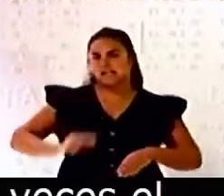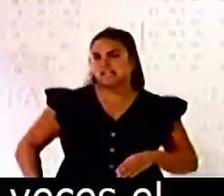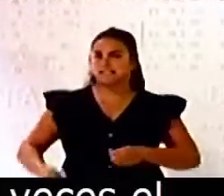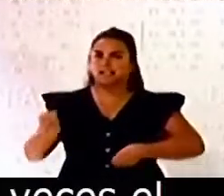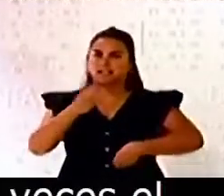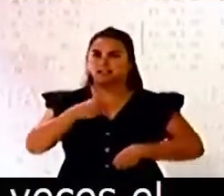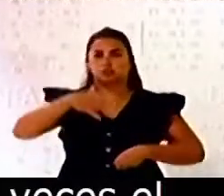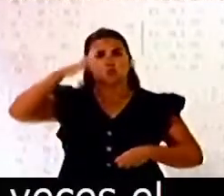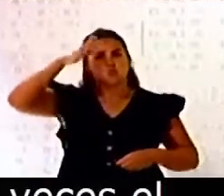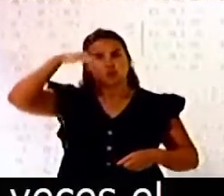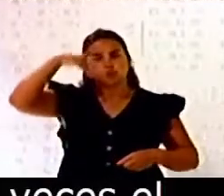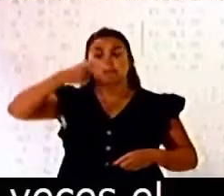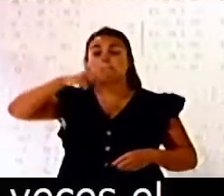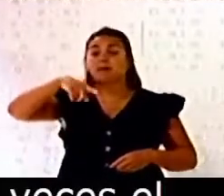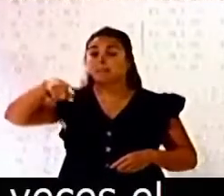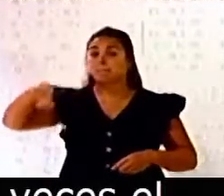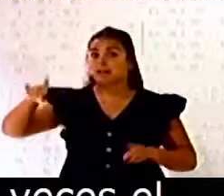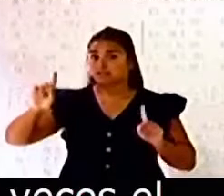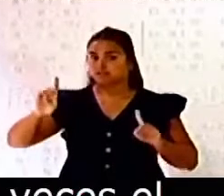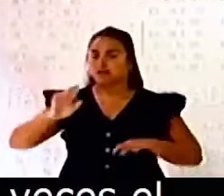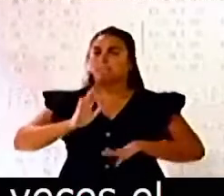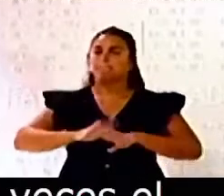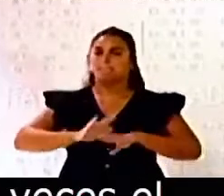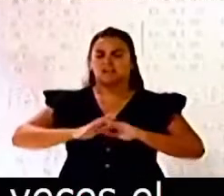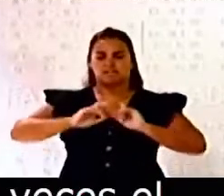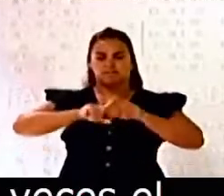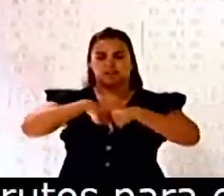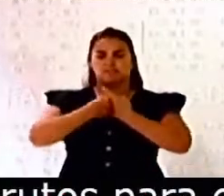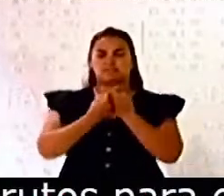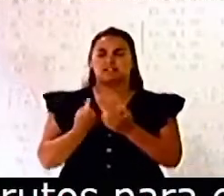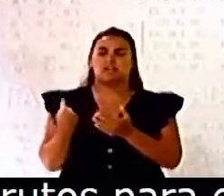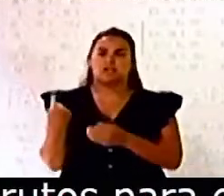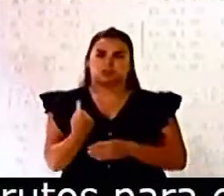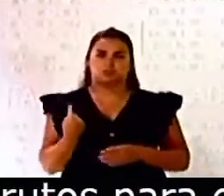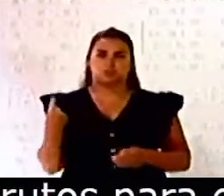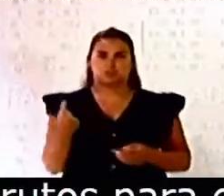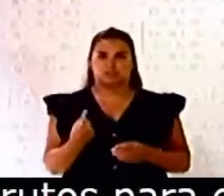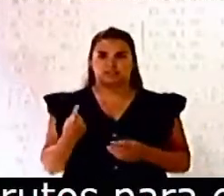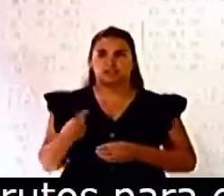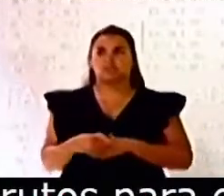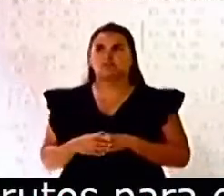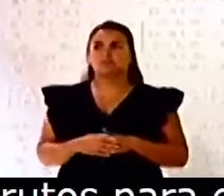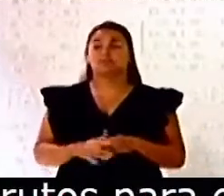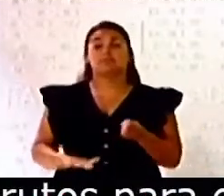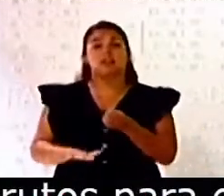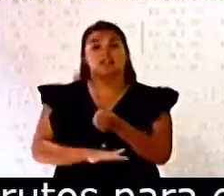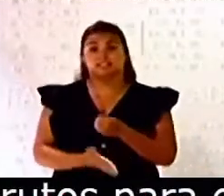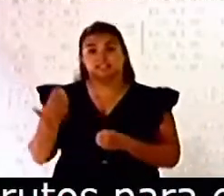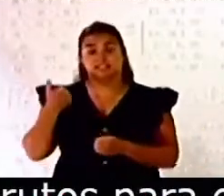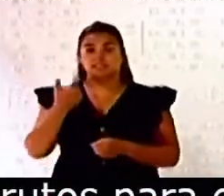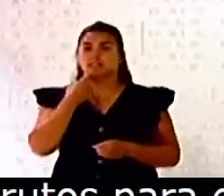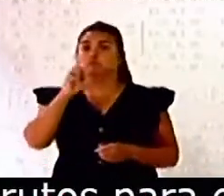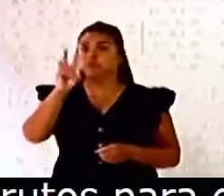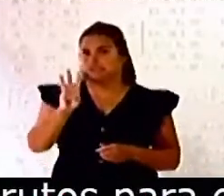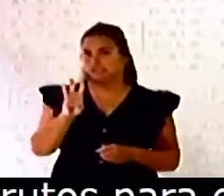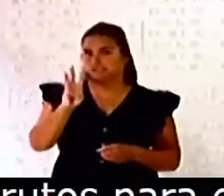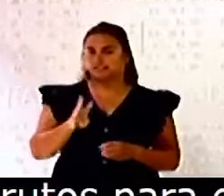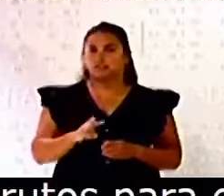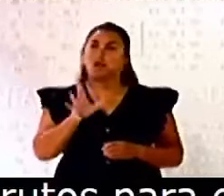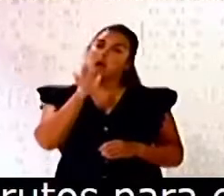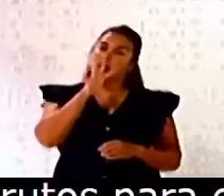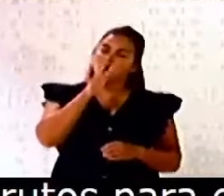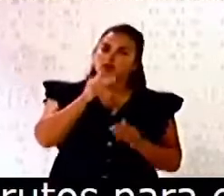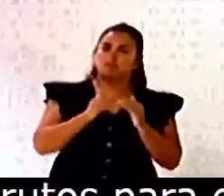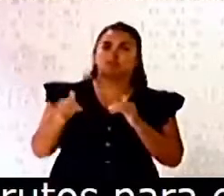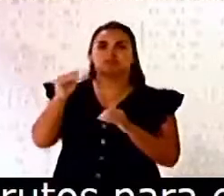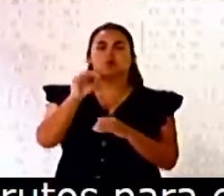mensuales para el supuesto de familias monoparentales. En las bases anteriores se fijaba en el 3, ahora se